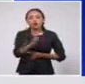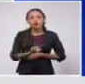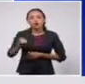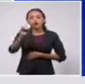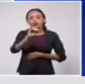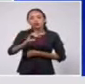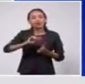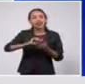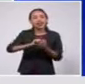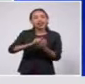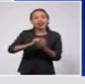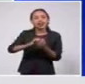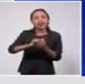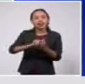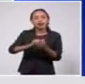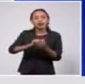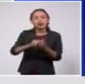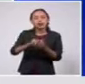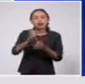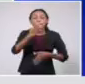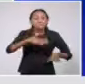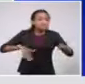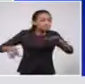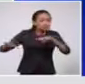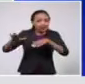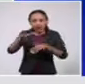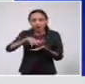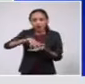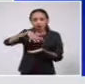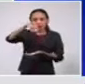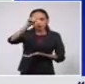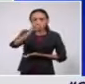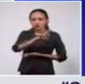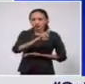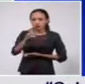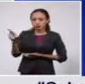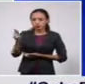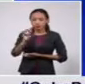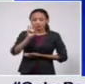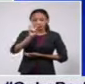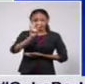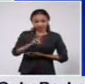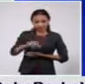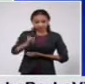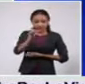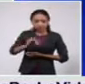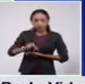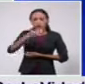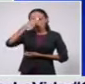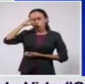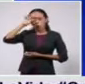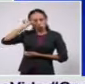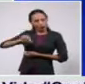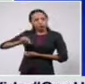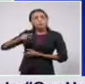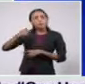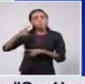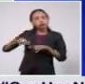Arroyo Naranjo, Playa y Plaza. 3 de ellos viajeros cubanos procedentes de